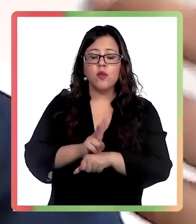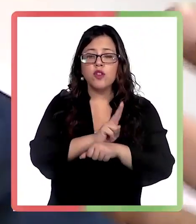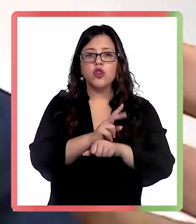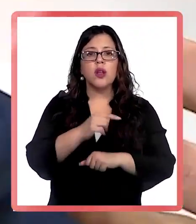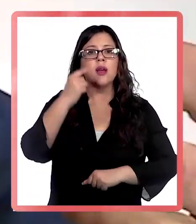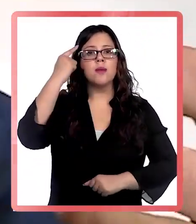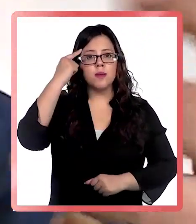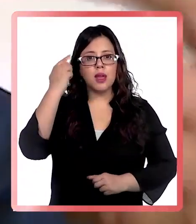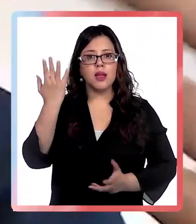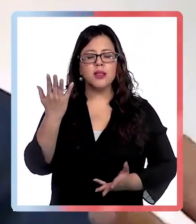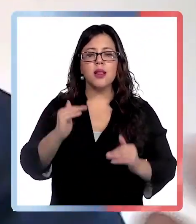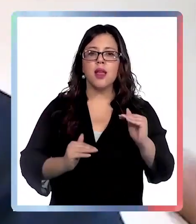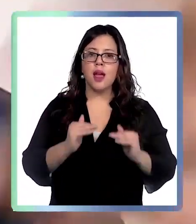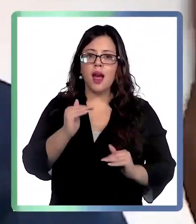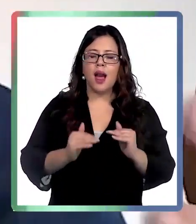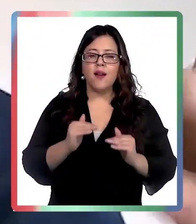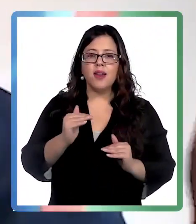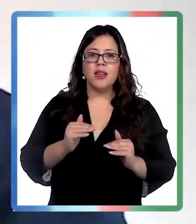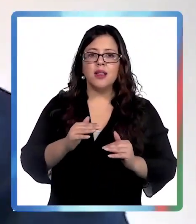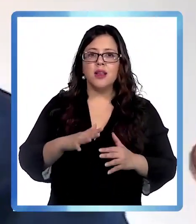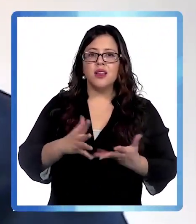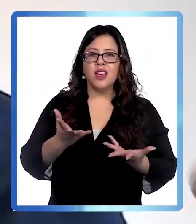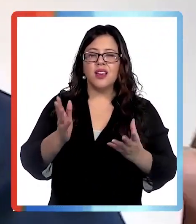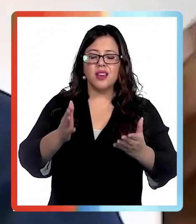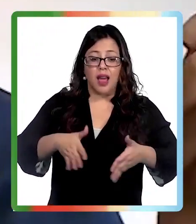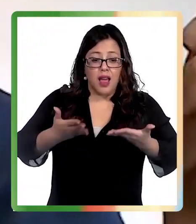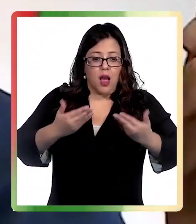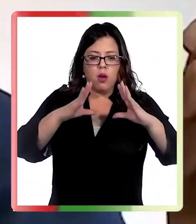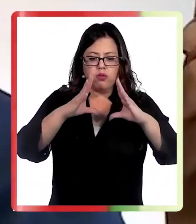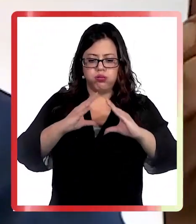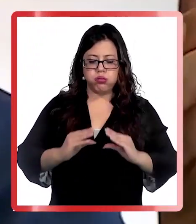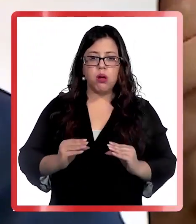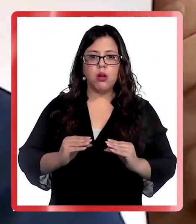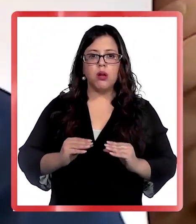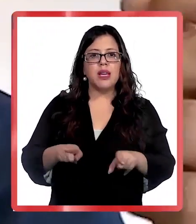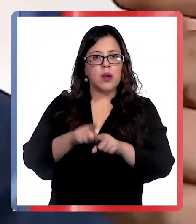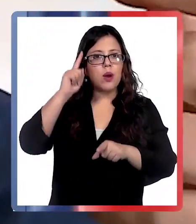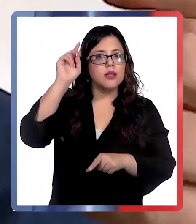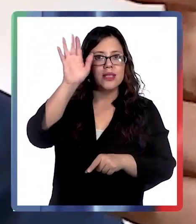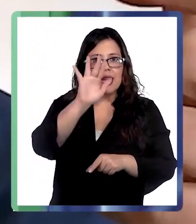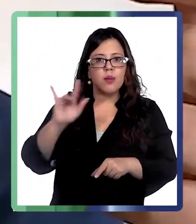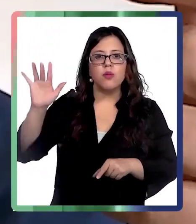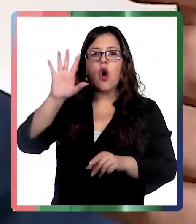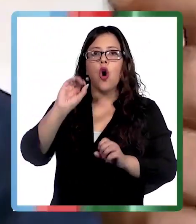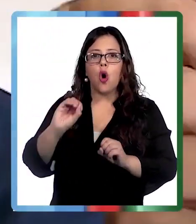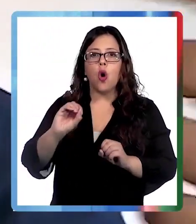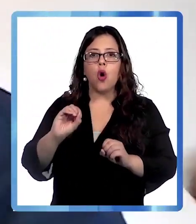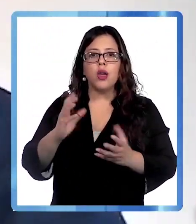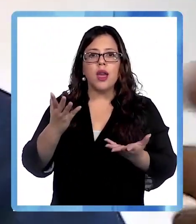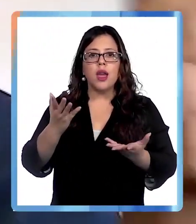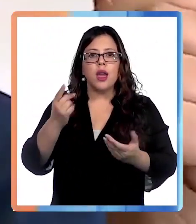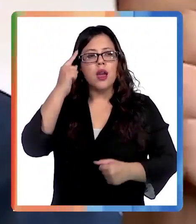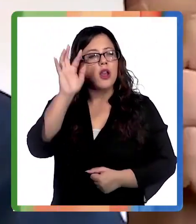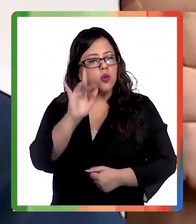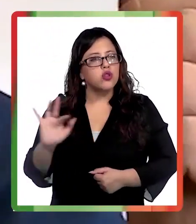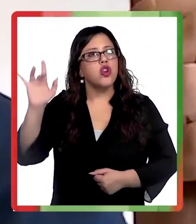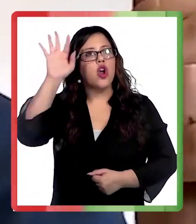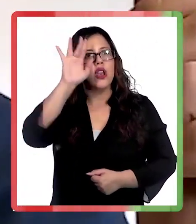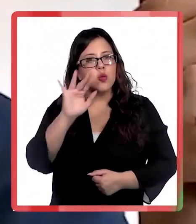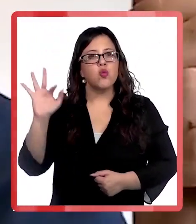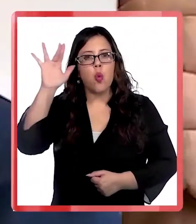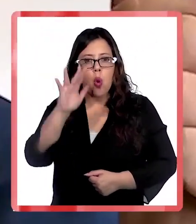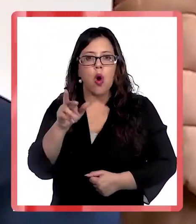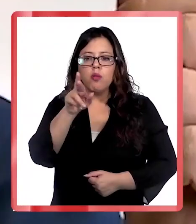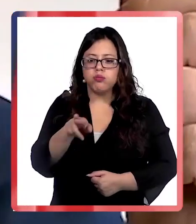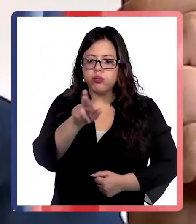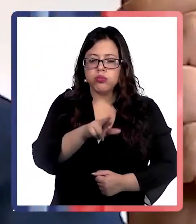desmotivado, pero en general se ilusiona o se siente ilusionado frecuentemente, también son tendencias mayoritarias respecto